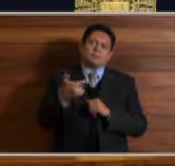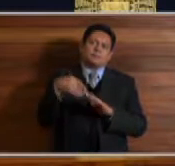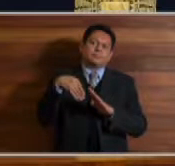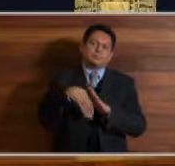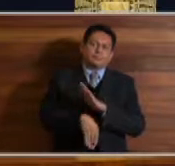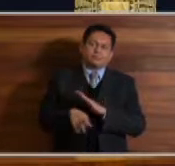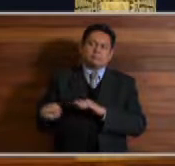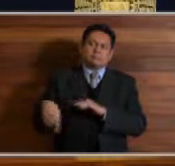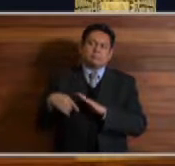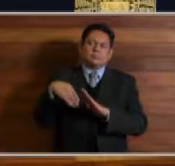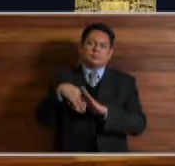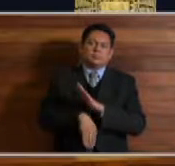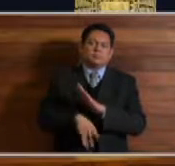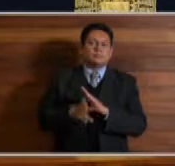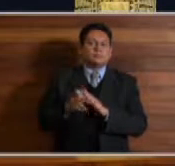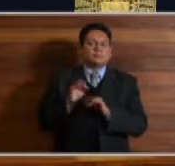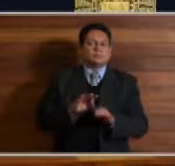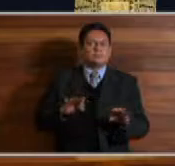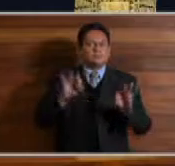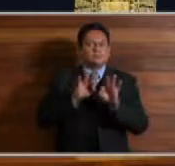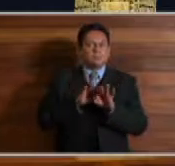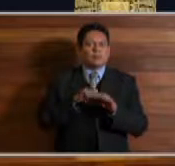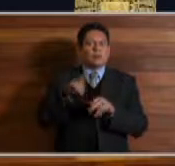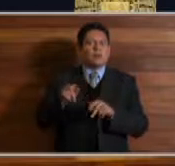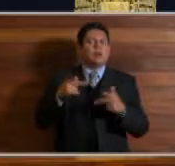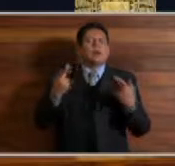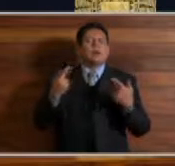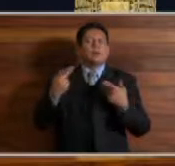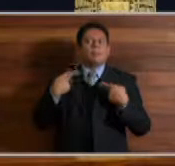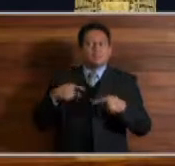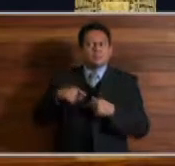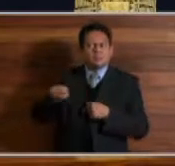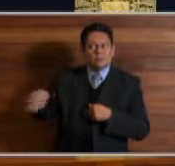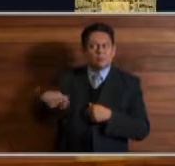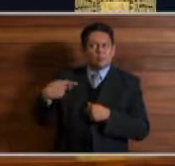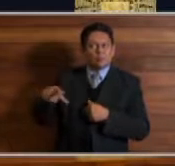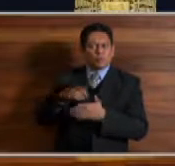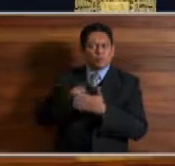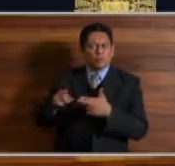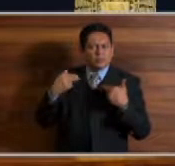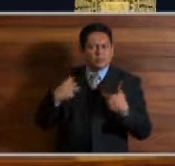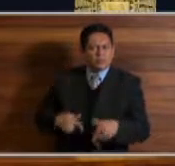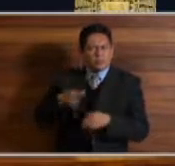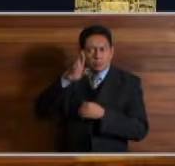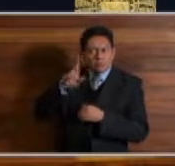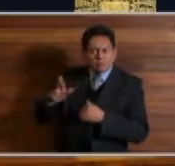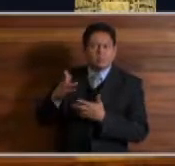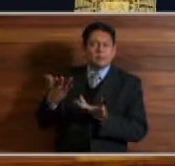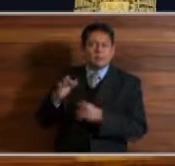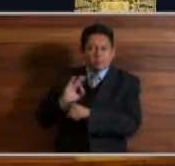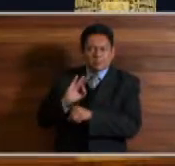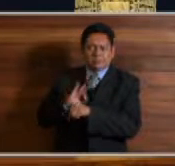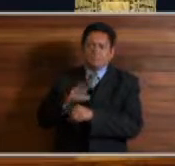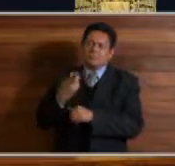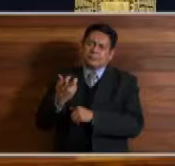mismo de el respeto, promoción, garantía de los derechos humanos. Entonces, agradezco